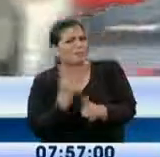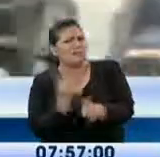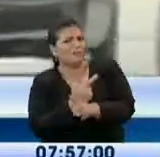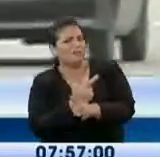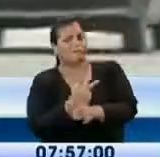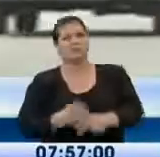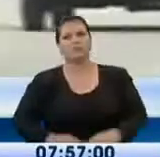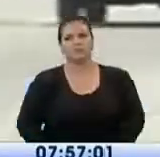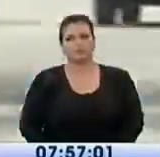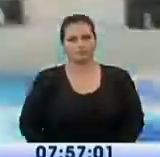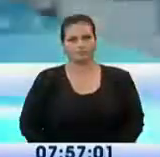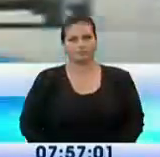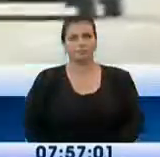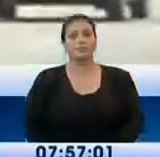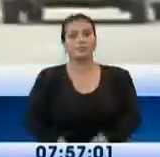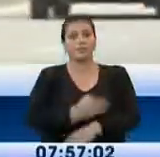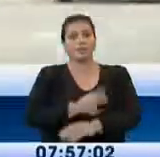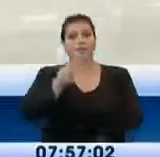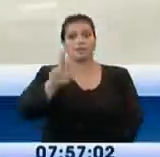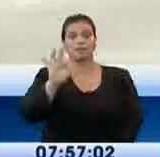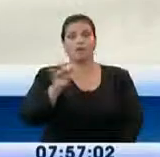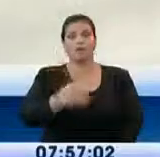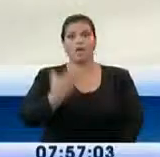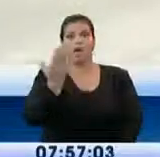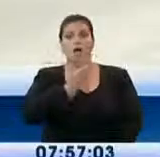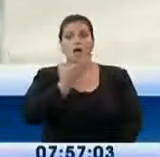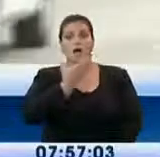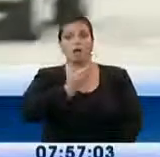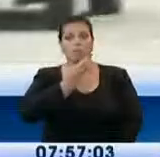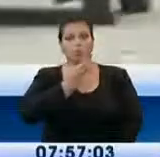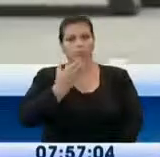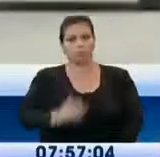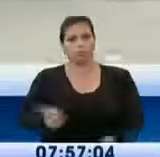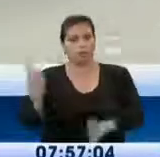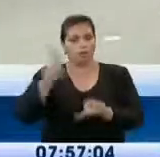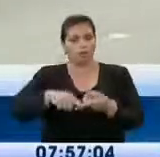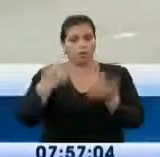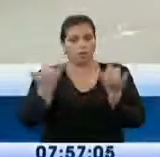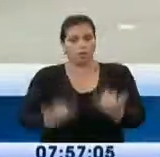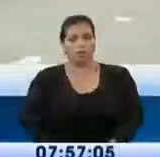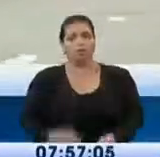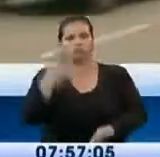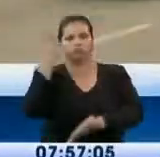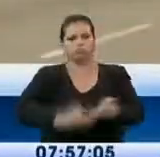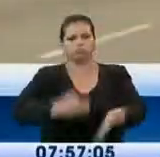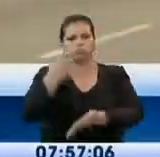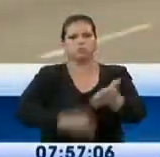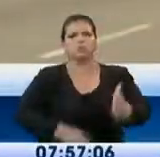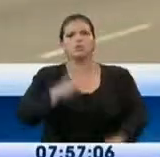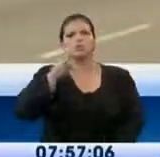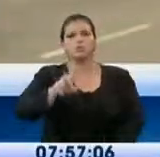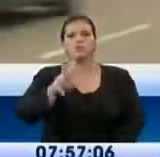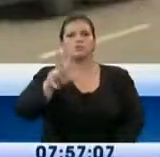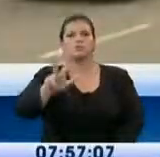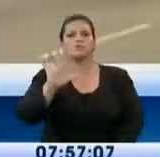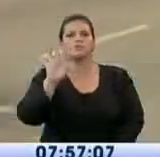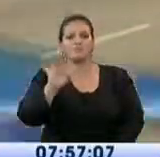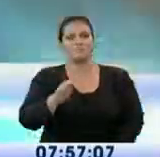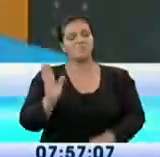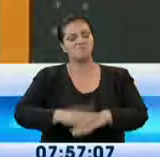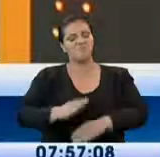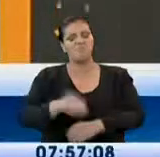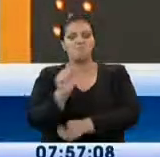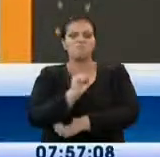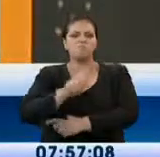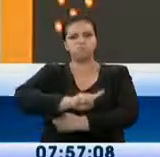Desde el 29 de agosto se han emitido 143 infracciones por exceso de velocidad. Nuestra cámara pudo captar en un radar